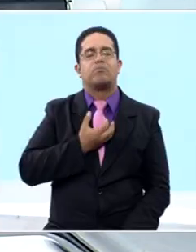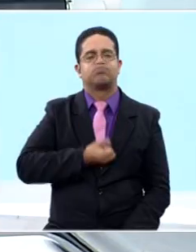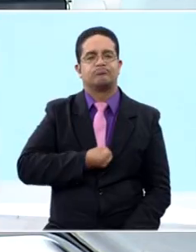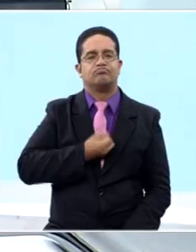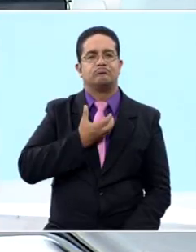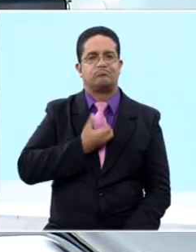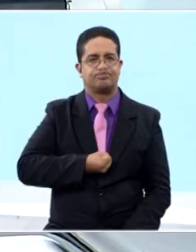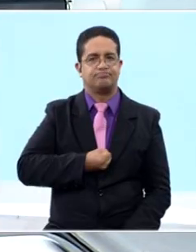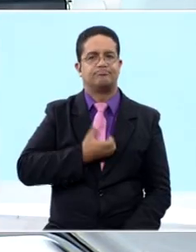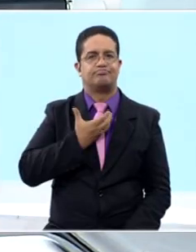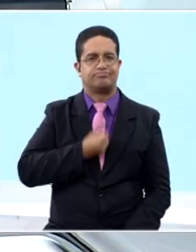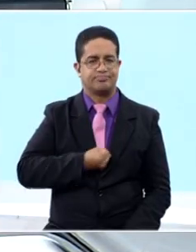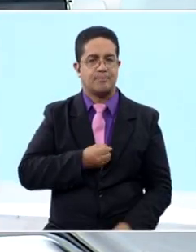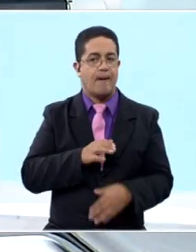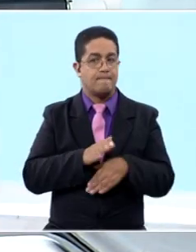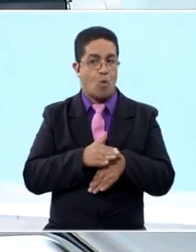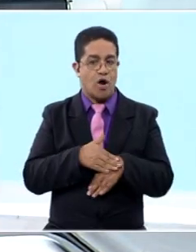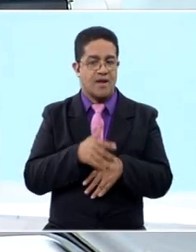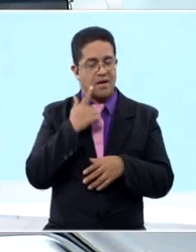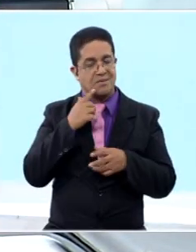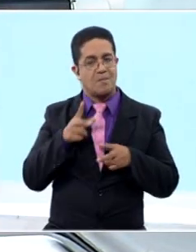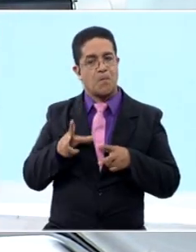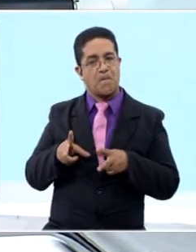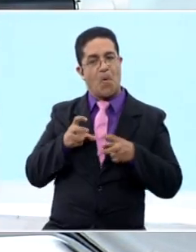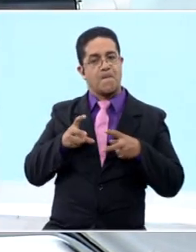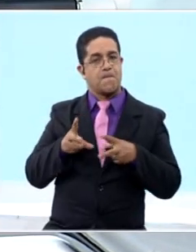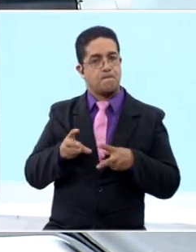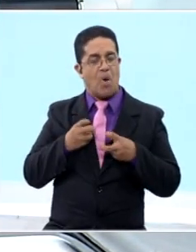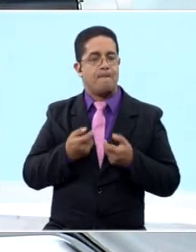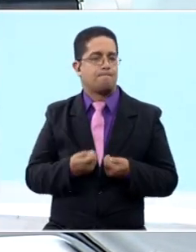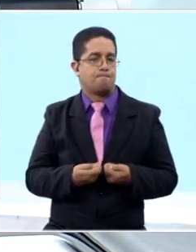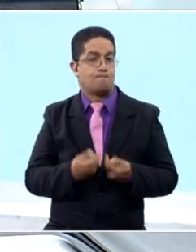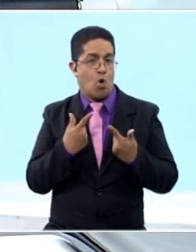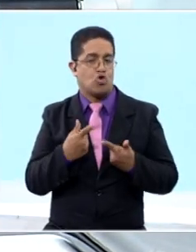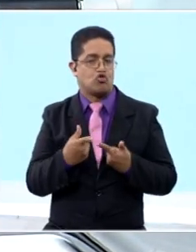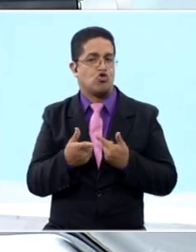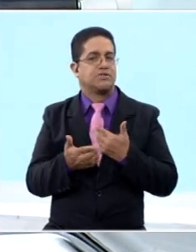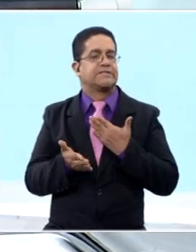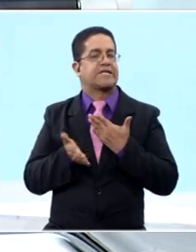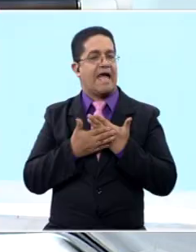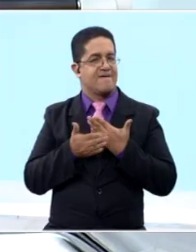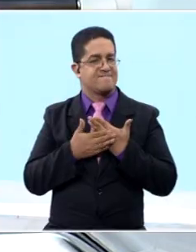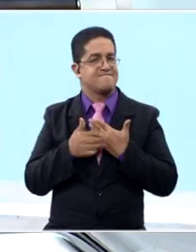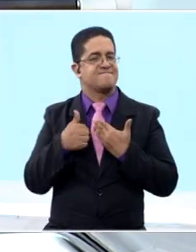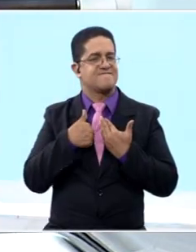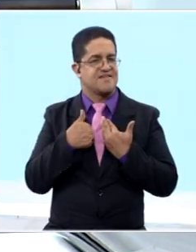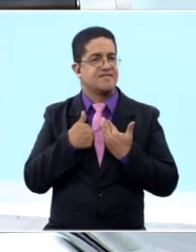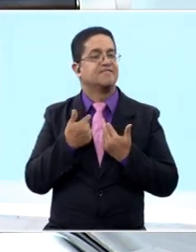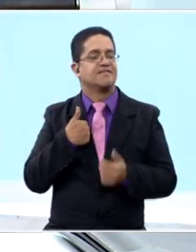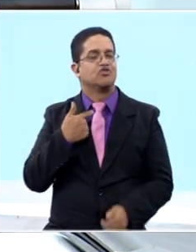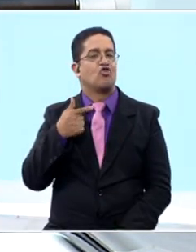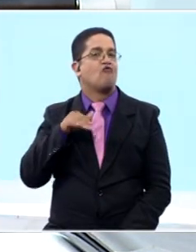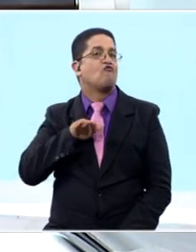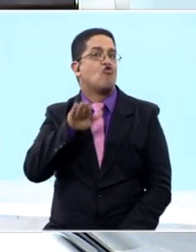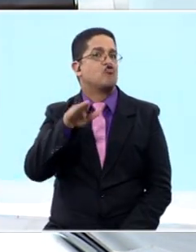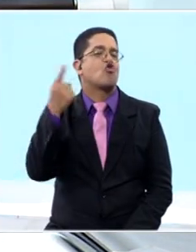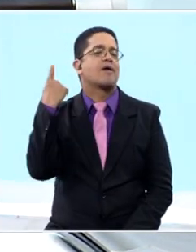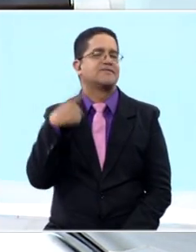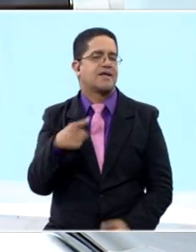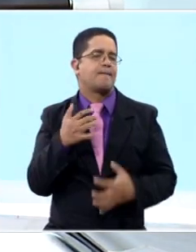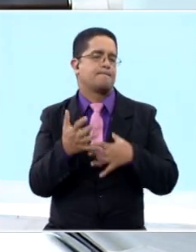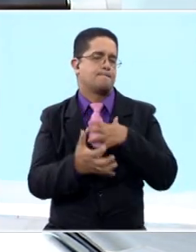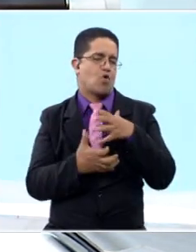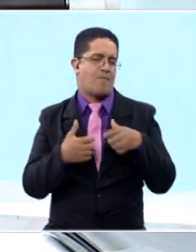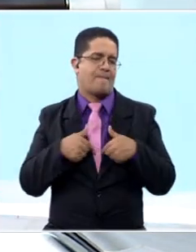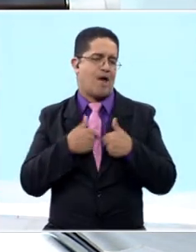cardíaco que se ve afectada porque está recibiendo menos irrigación. Y ya eso me da un indicador de efectivamente que va a tener un problema más